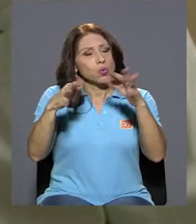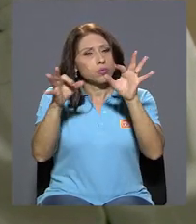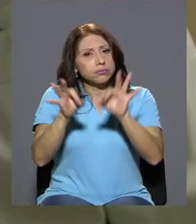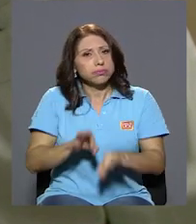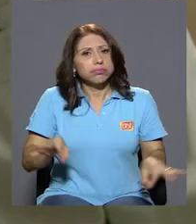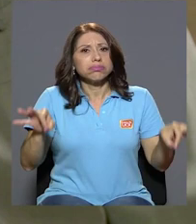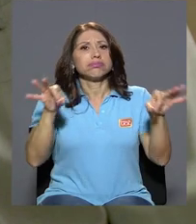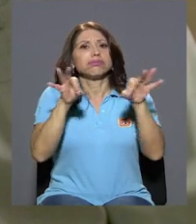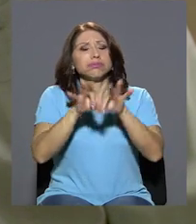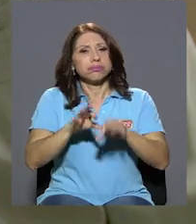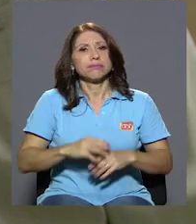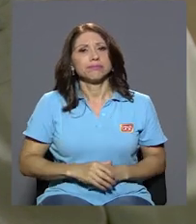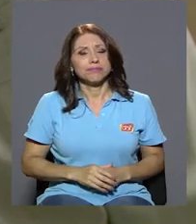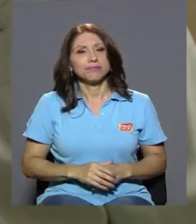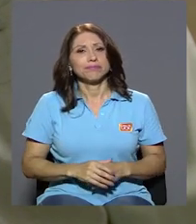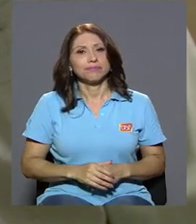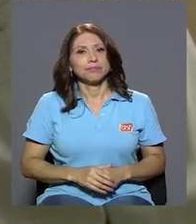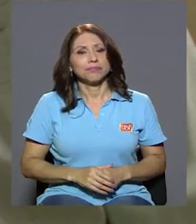mayor